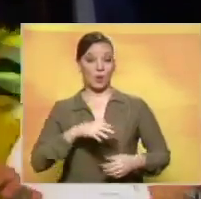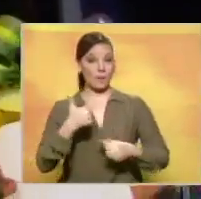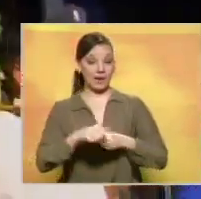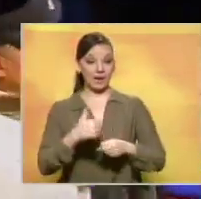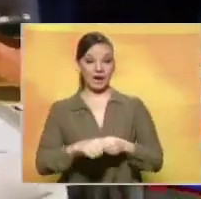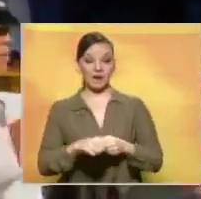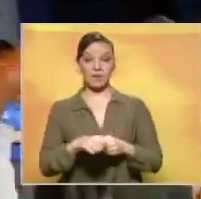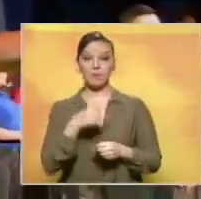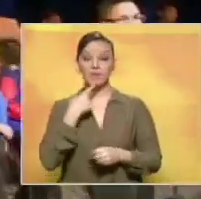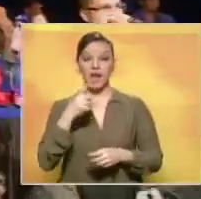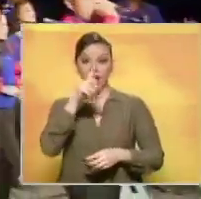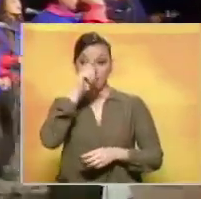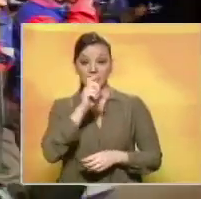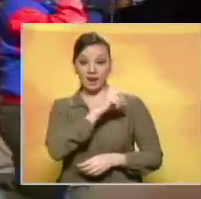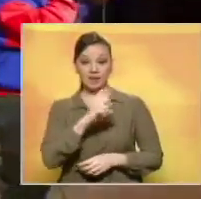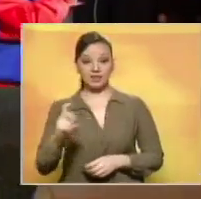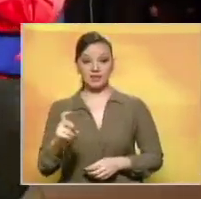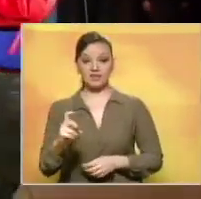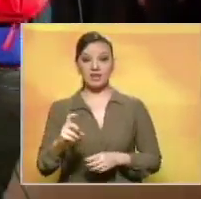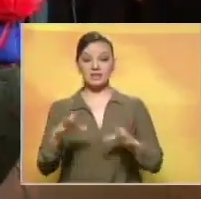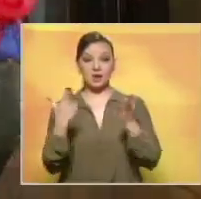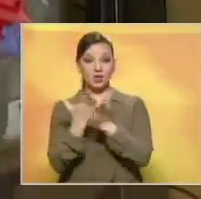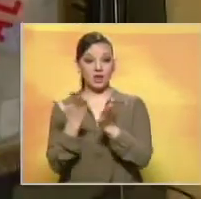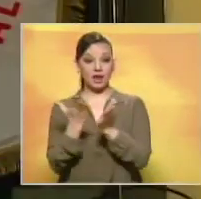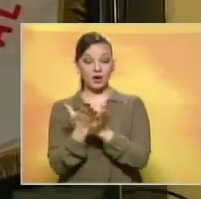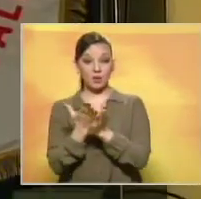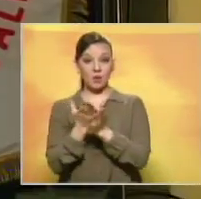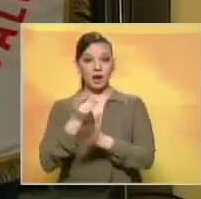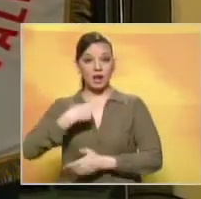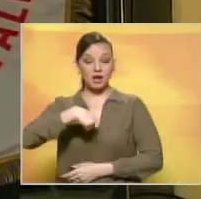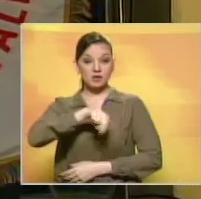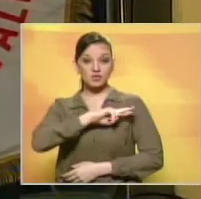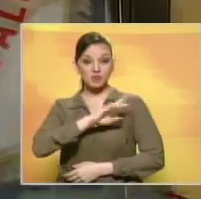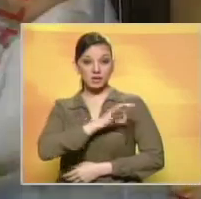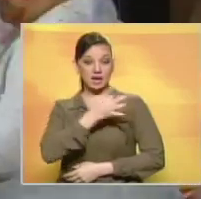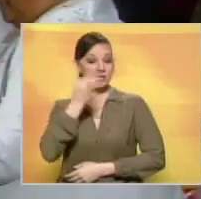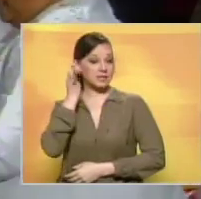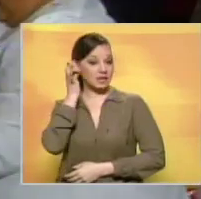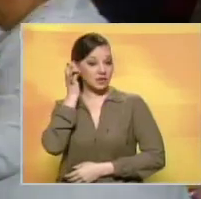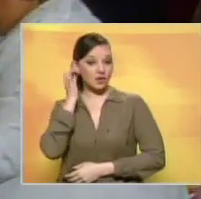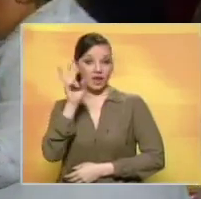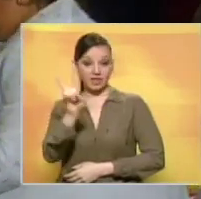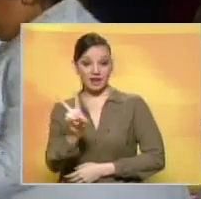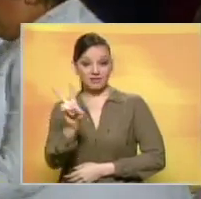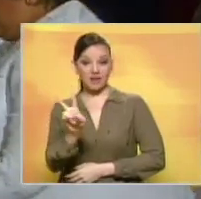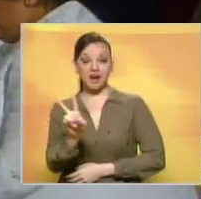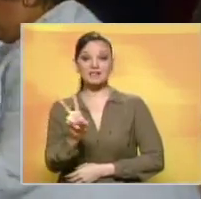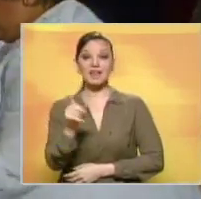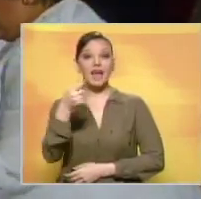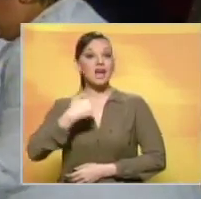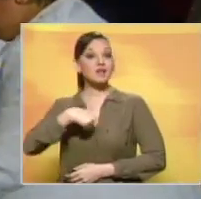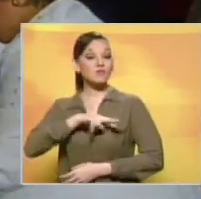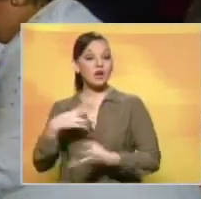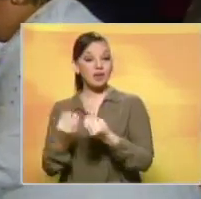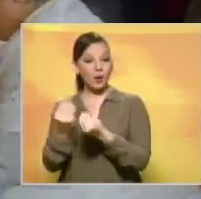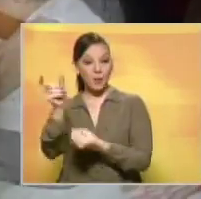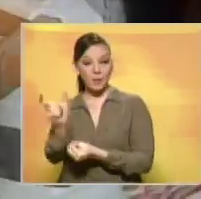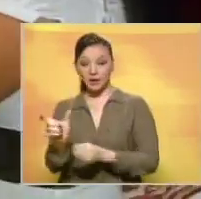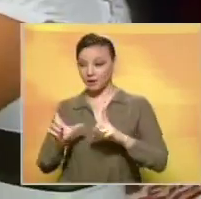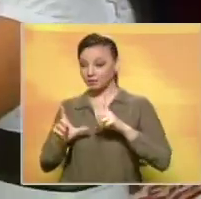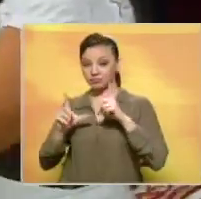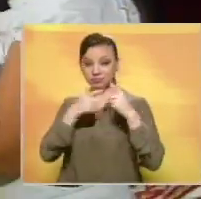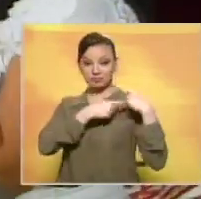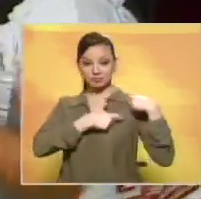el marco del aniversario de la Unidad Educativa Nuestra Señora del Valle, Elianta Quintero, narradora de la emisión estelar, fue destacada con